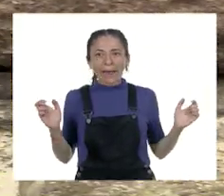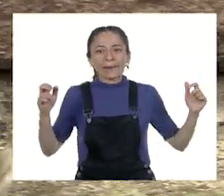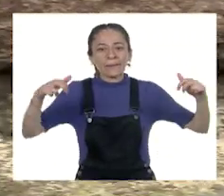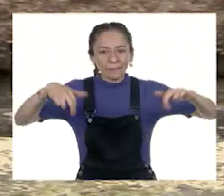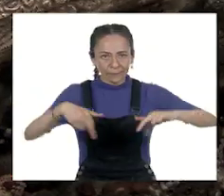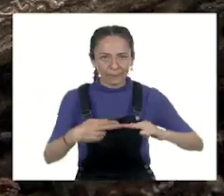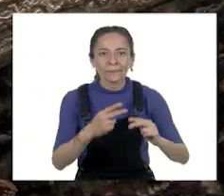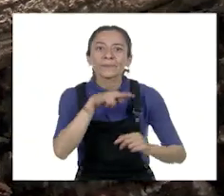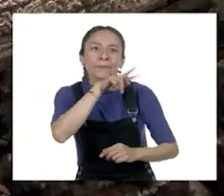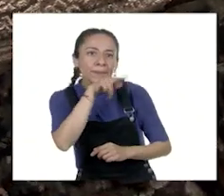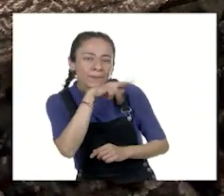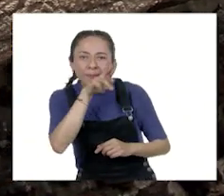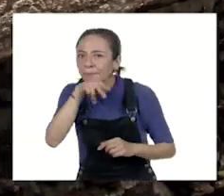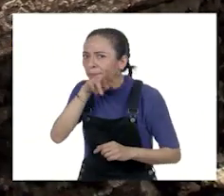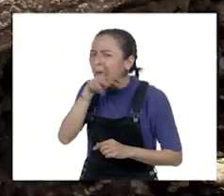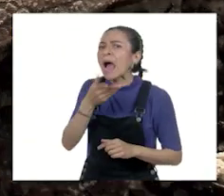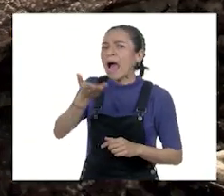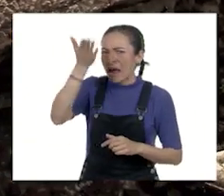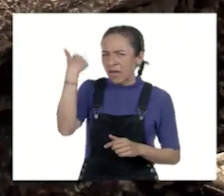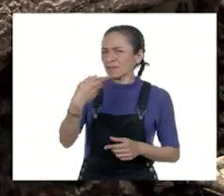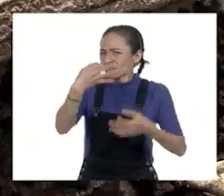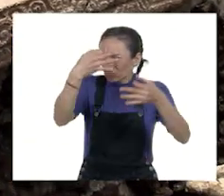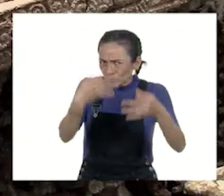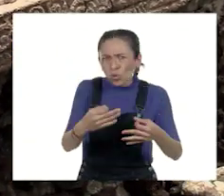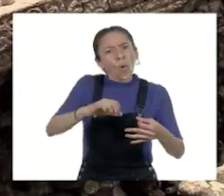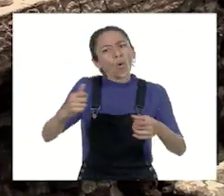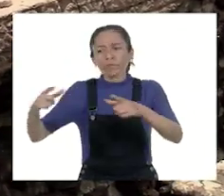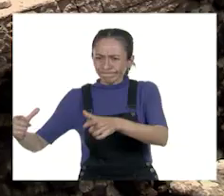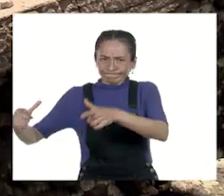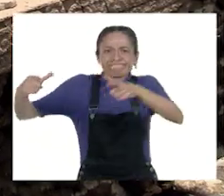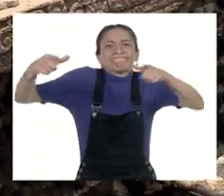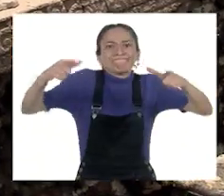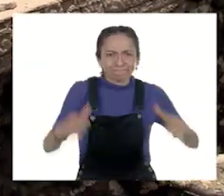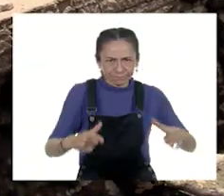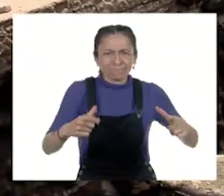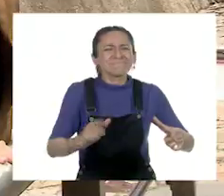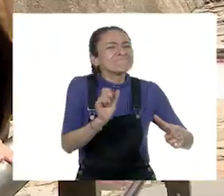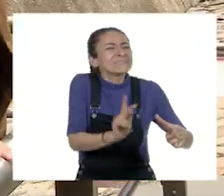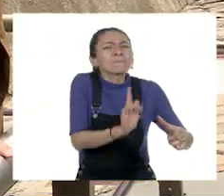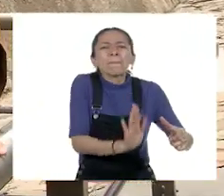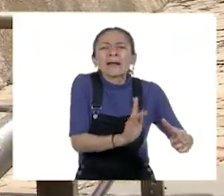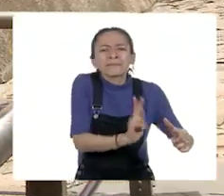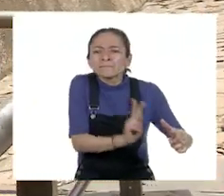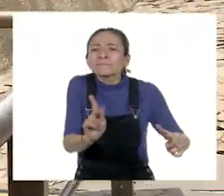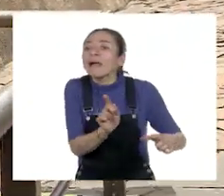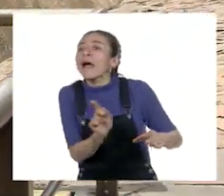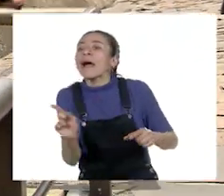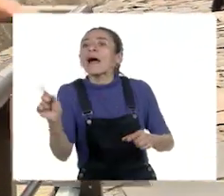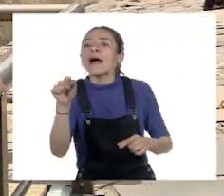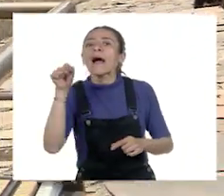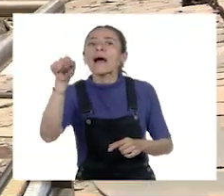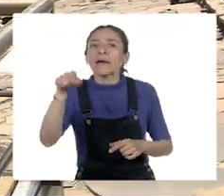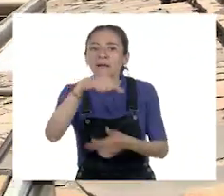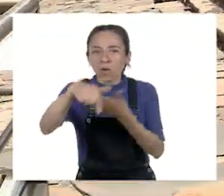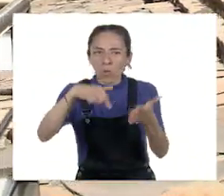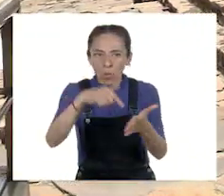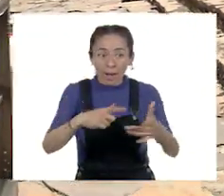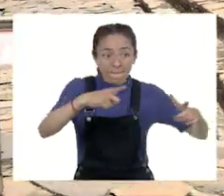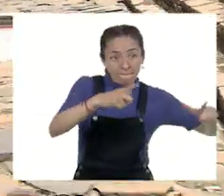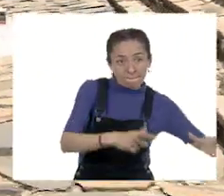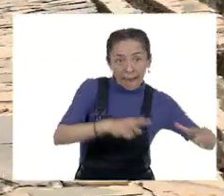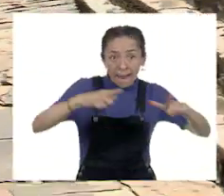realidad, originalmente había otra lápida igual a esta de aquel lado. Y todas estas 2 lápidas pues